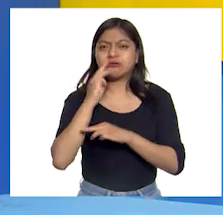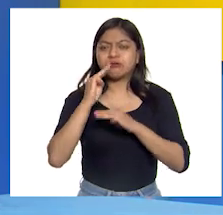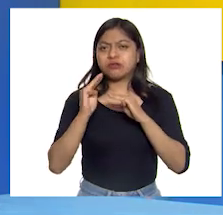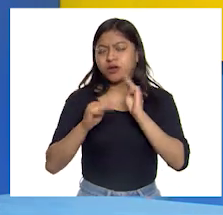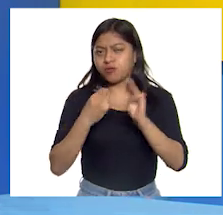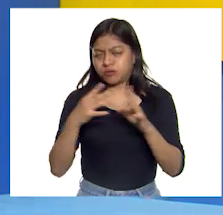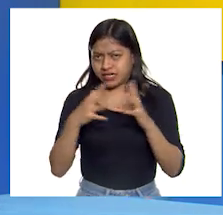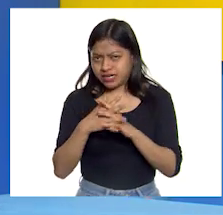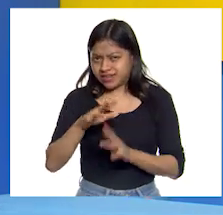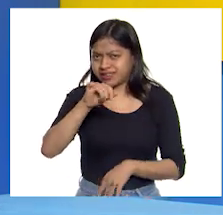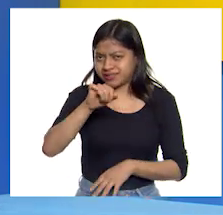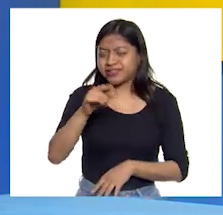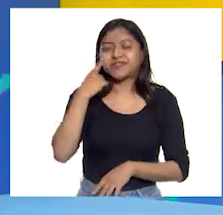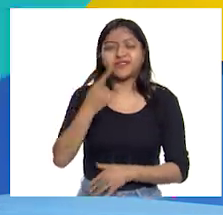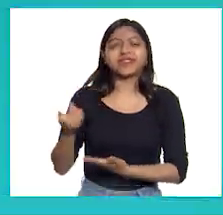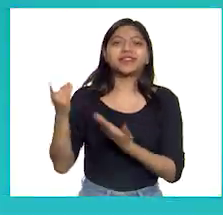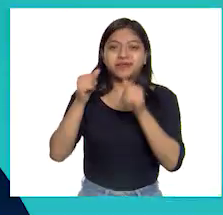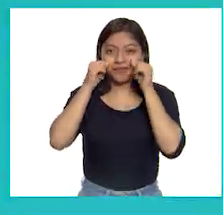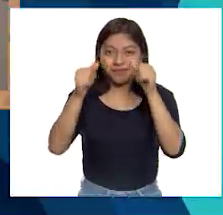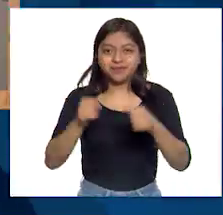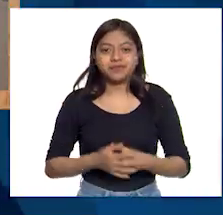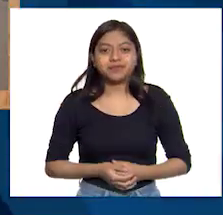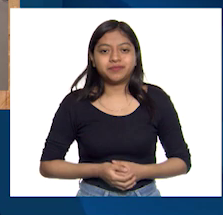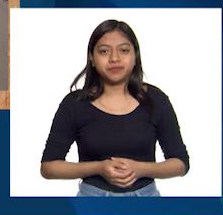a verlo y presten mucha atención.